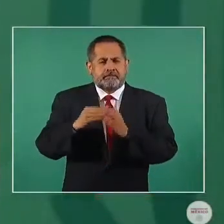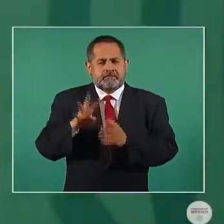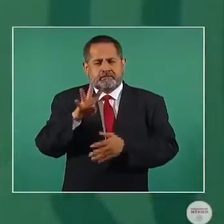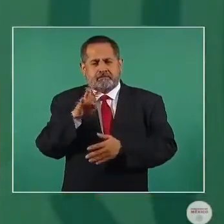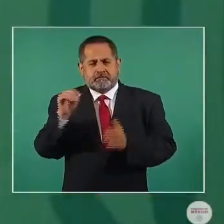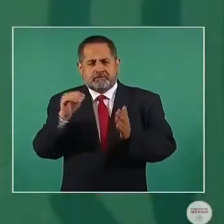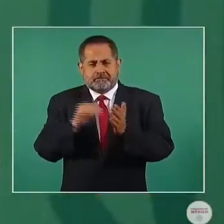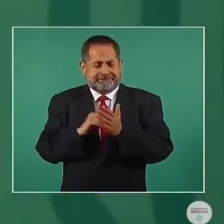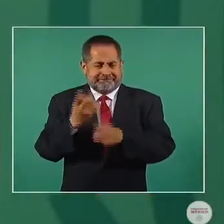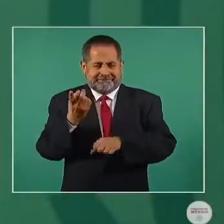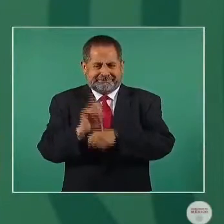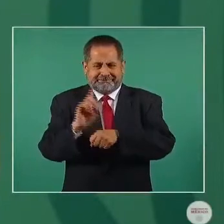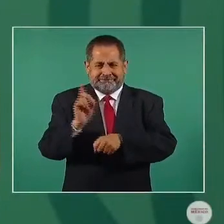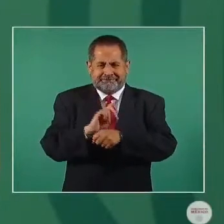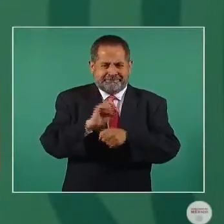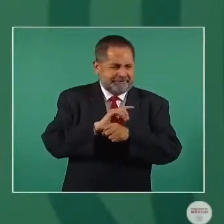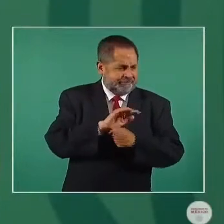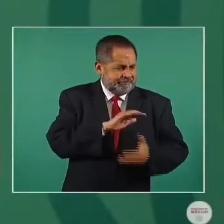3,400,000 barriles diarios.